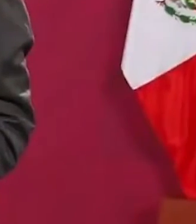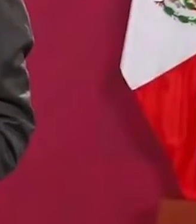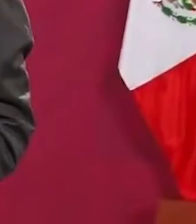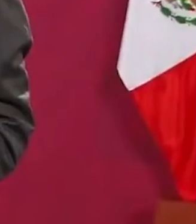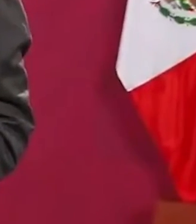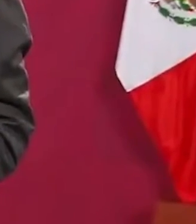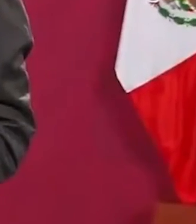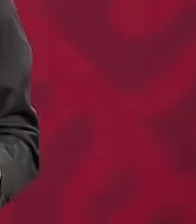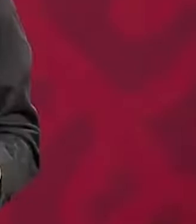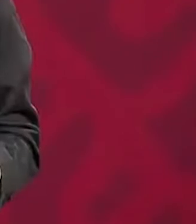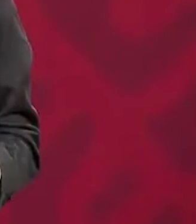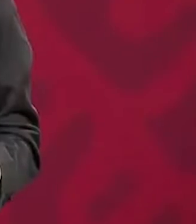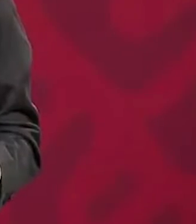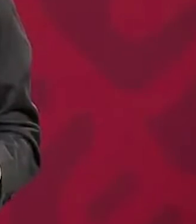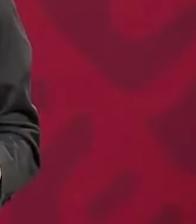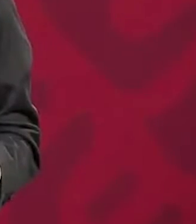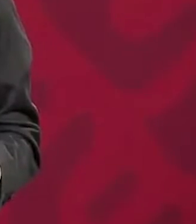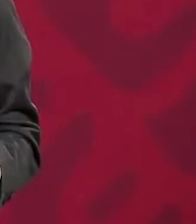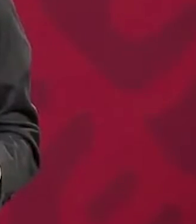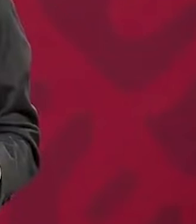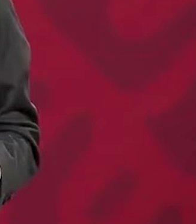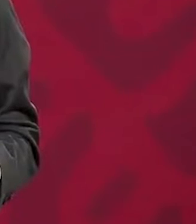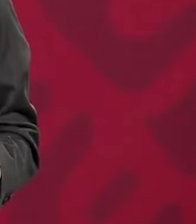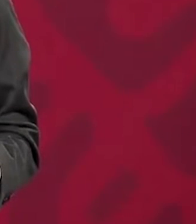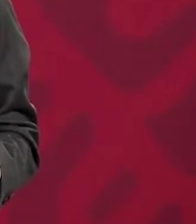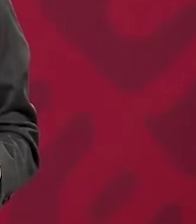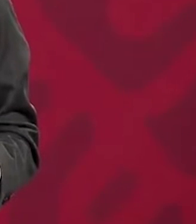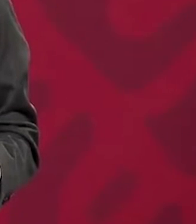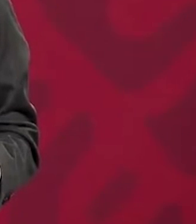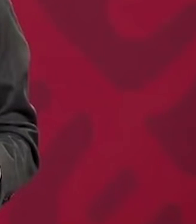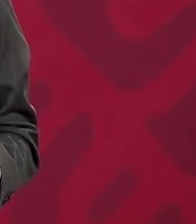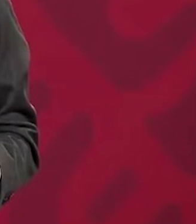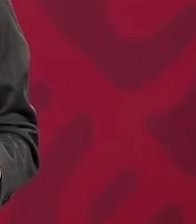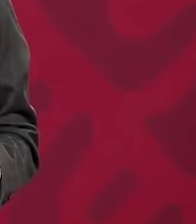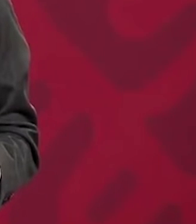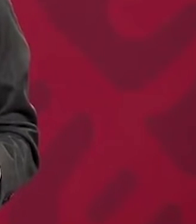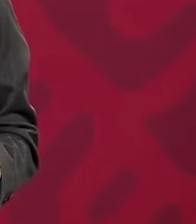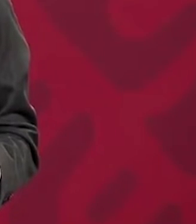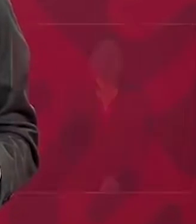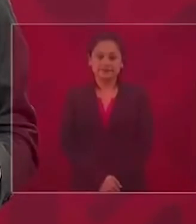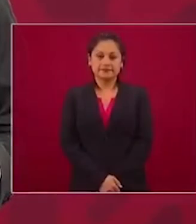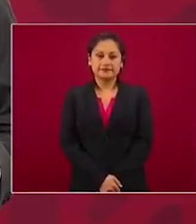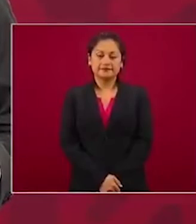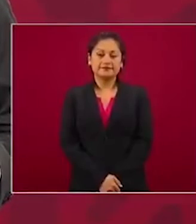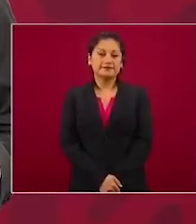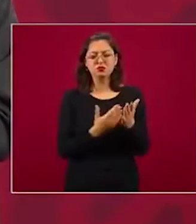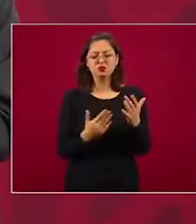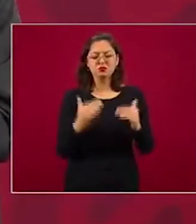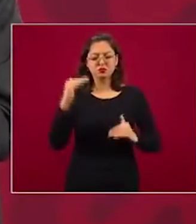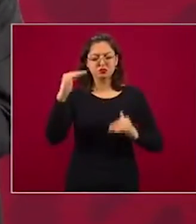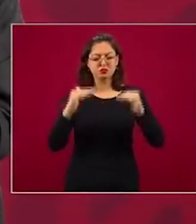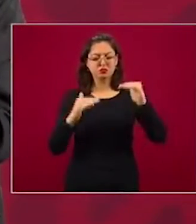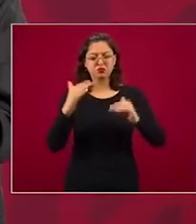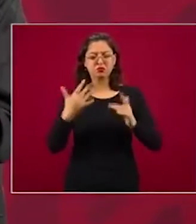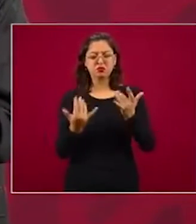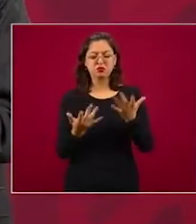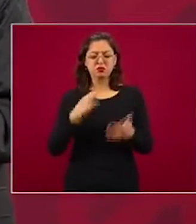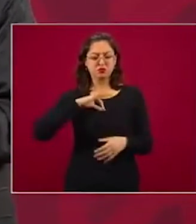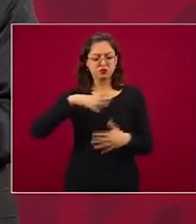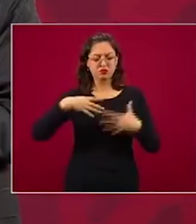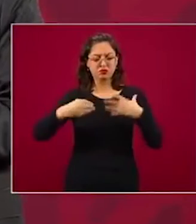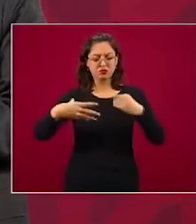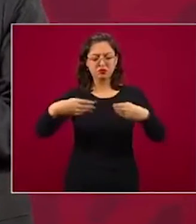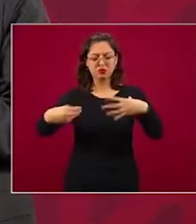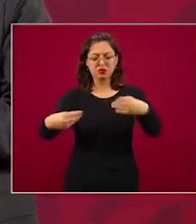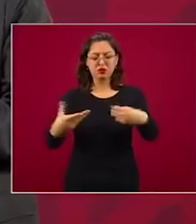en semáforo rojo sino también hay muchos que no tienen ganas de salir y hay que hacerlo poco a poco con cuidado a ejercer nuestra libertad